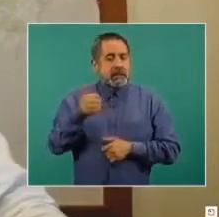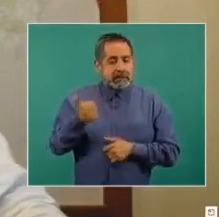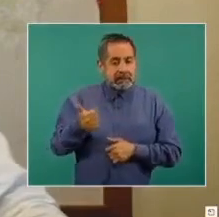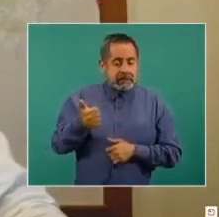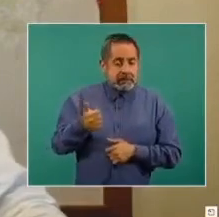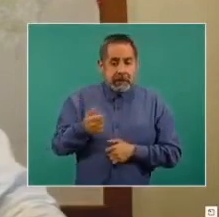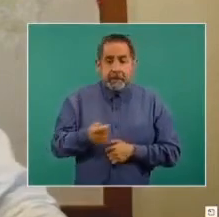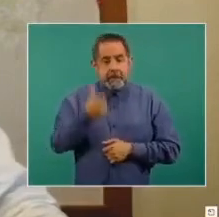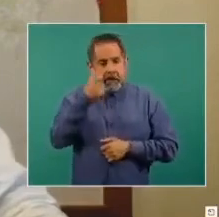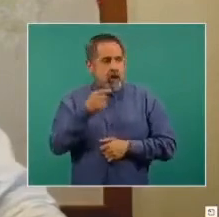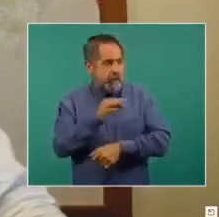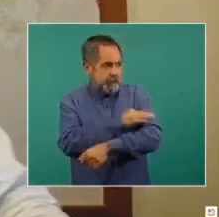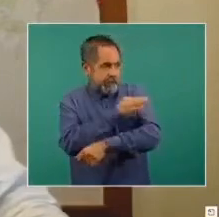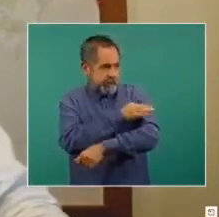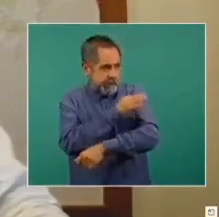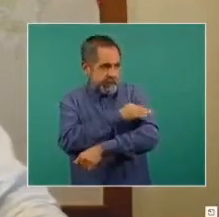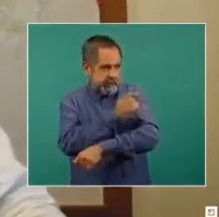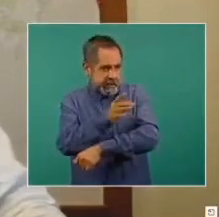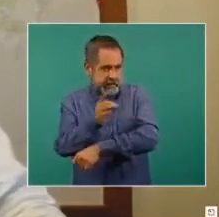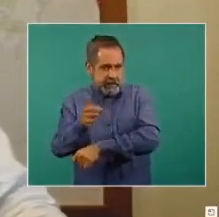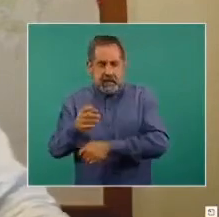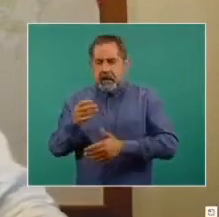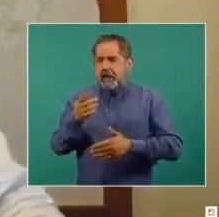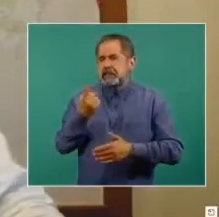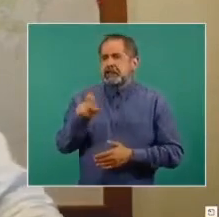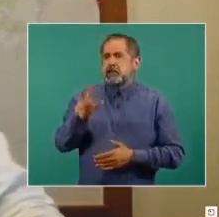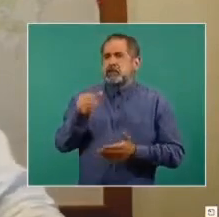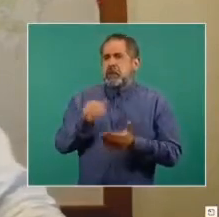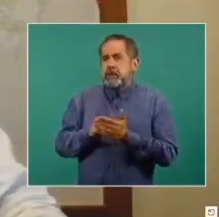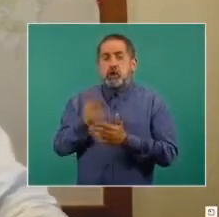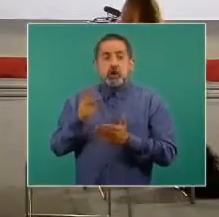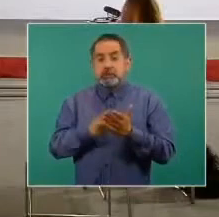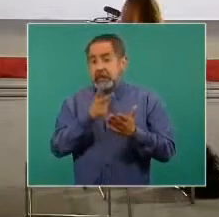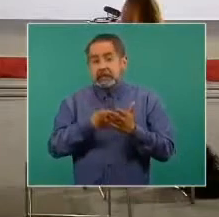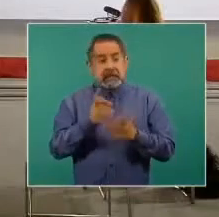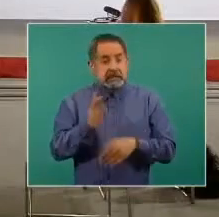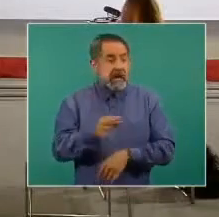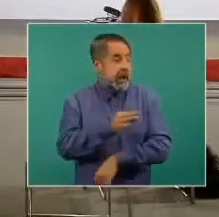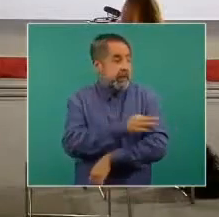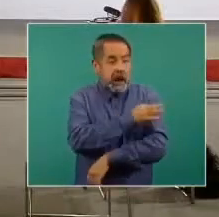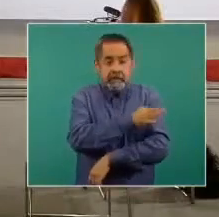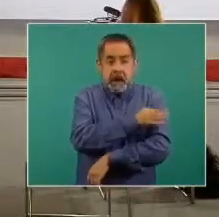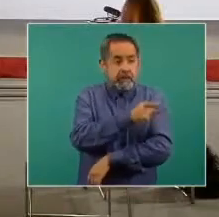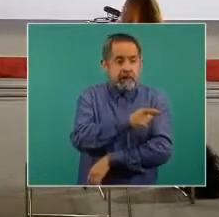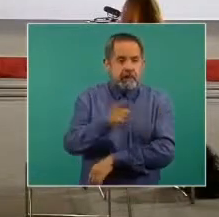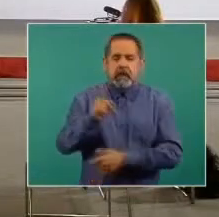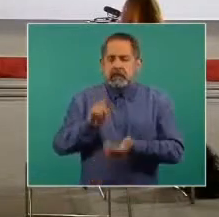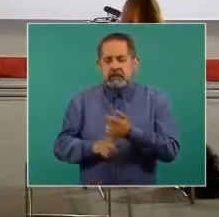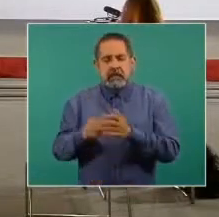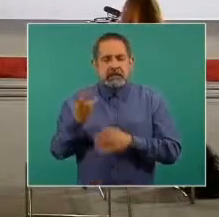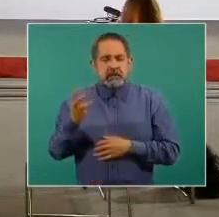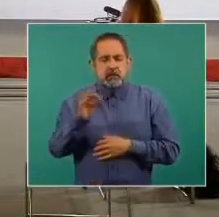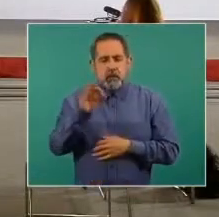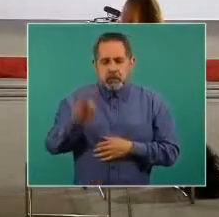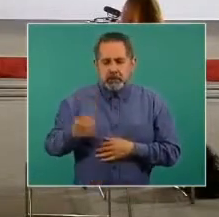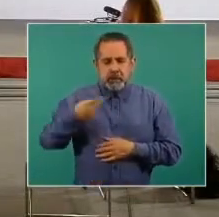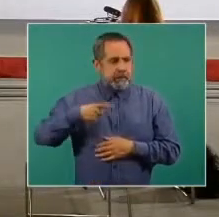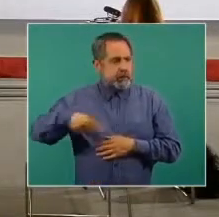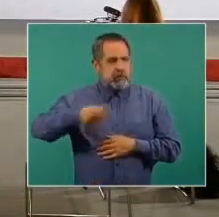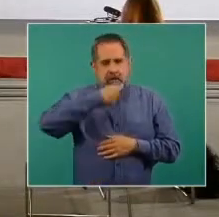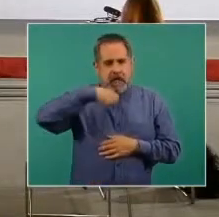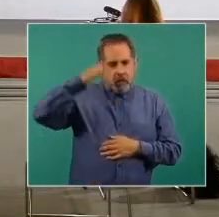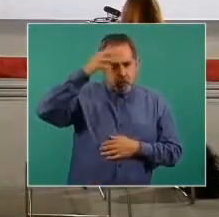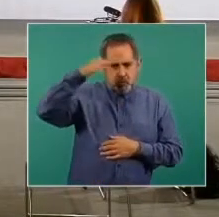4.476.556 primeras dosis y casi 150.000 segundas dosis, que representan el 3% de las personas